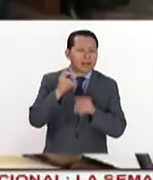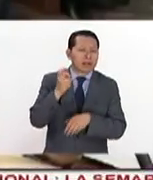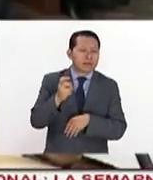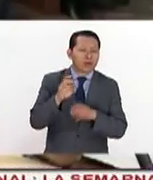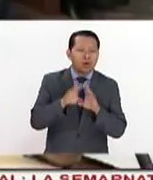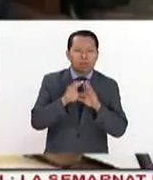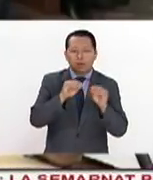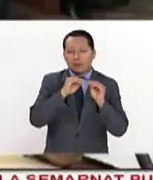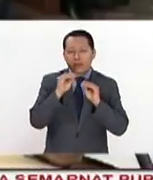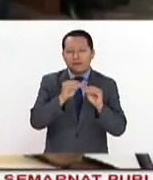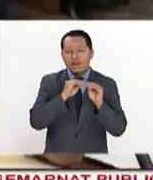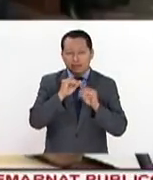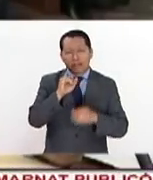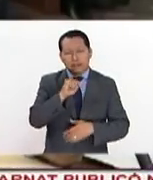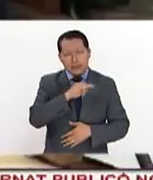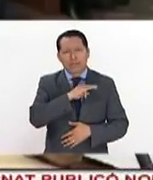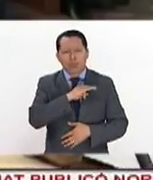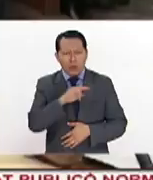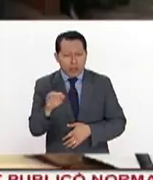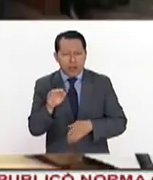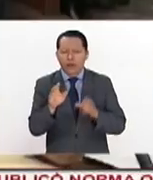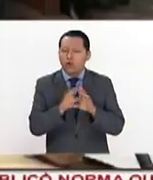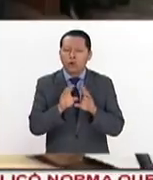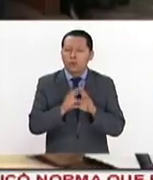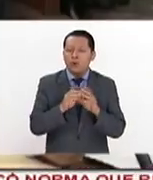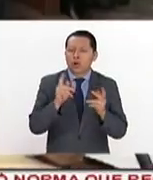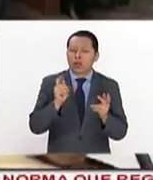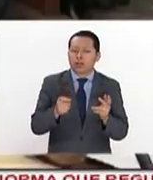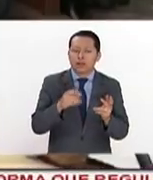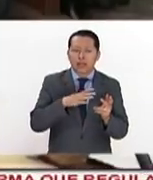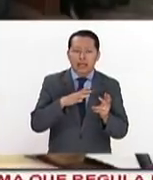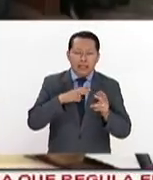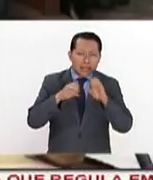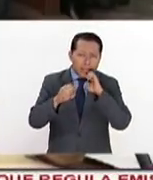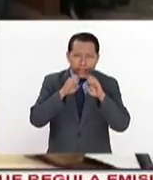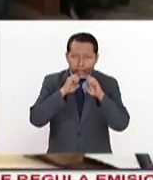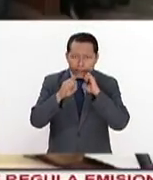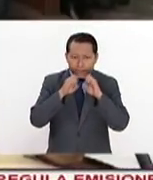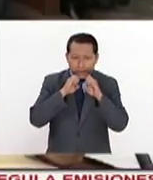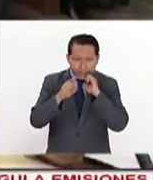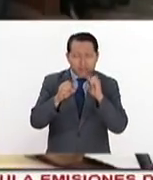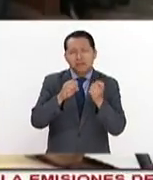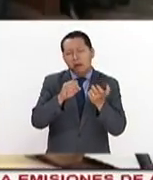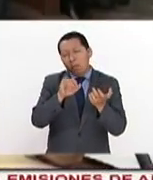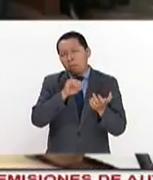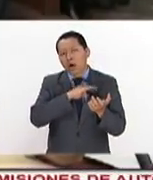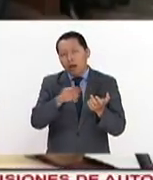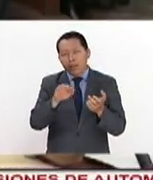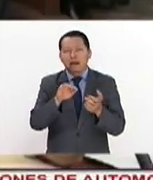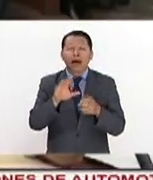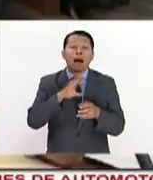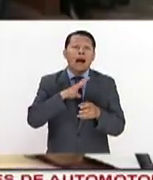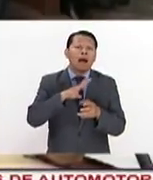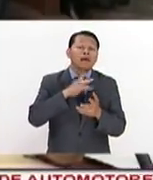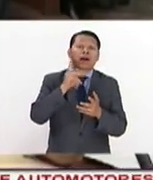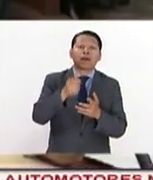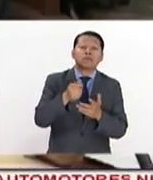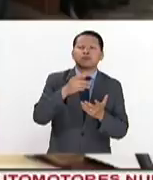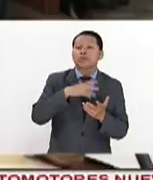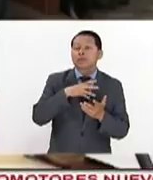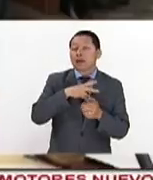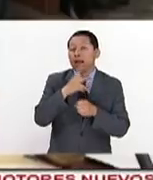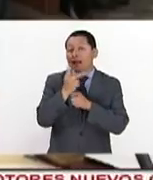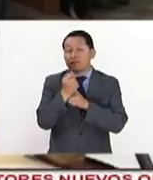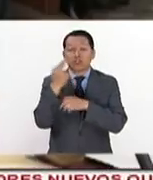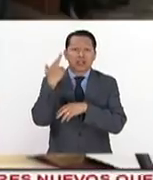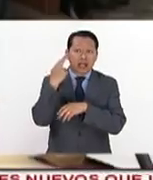en debates. Sí pueden estar en entrevistas, pueden comparecer ante las invitaciones que les formulen los medios